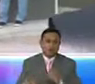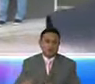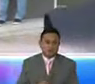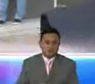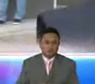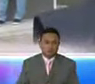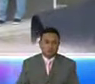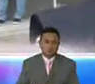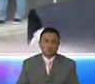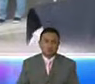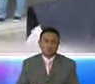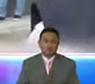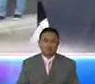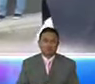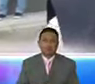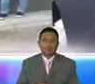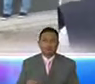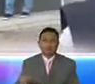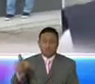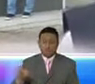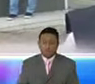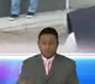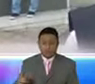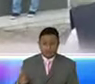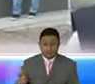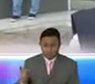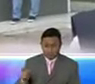contra la víctima, que se encuentra felizmente ya